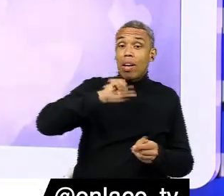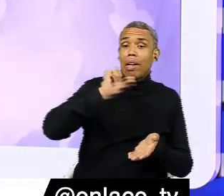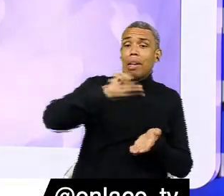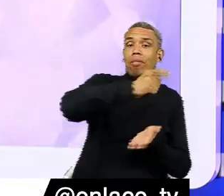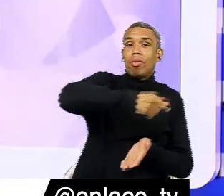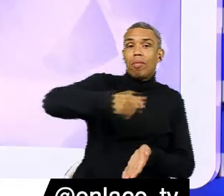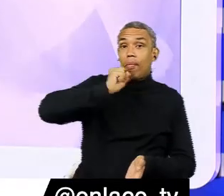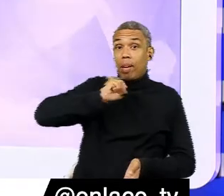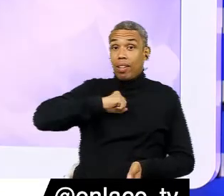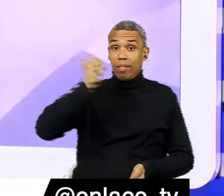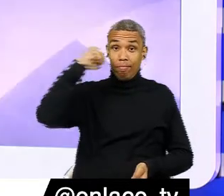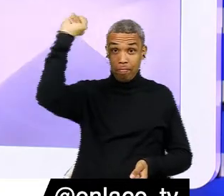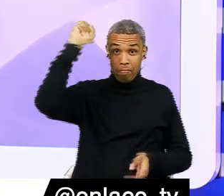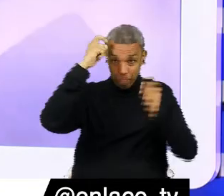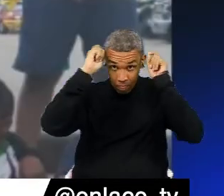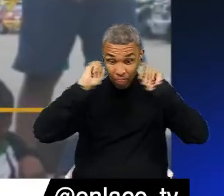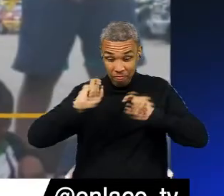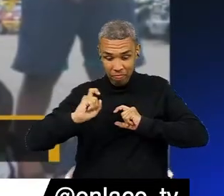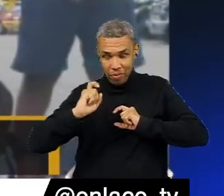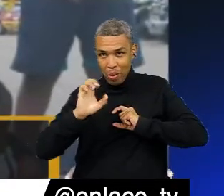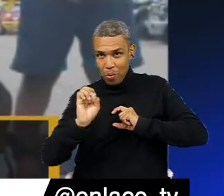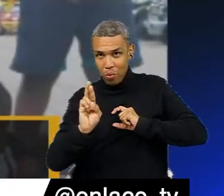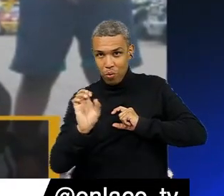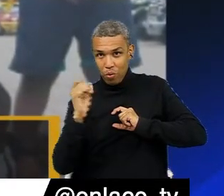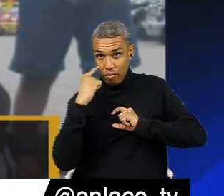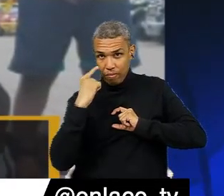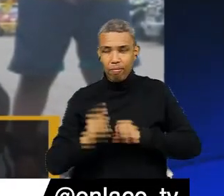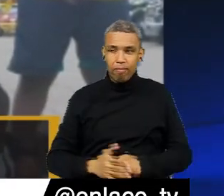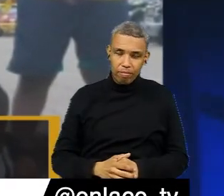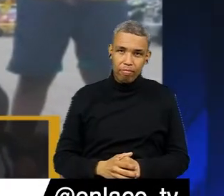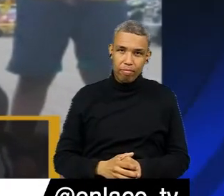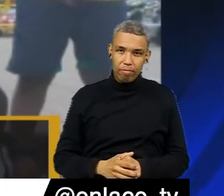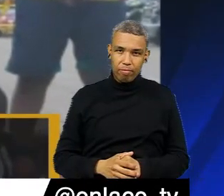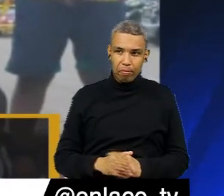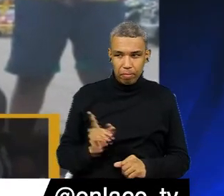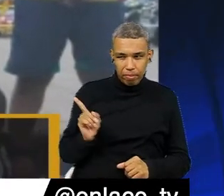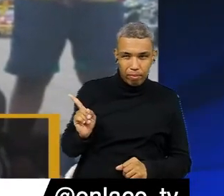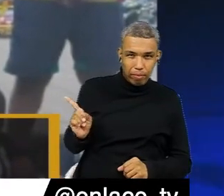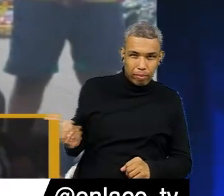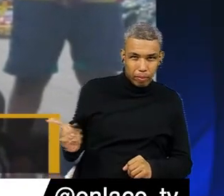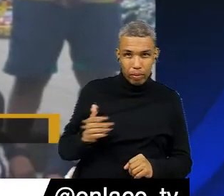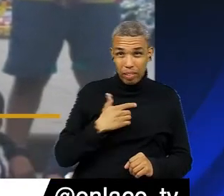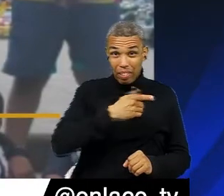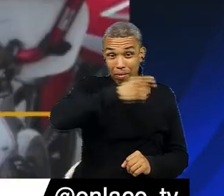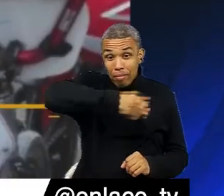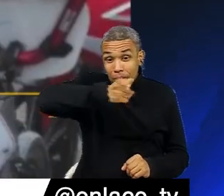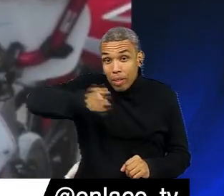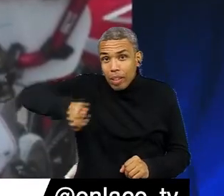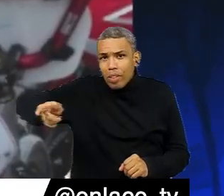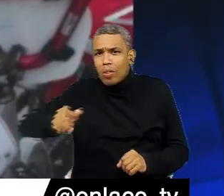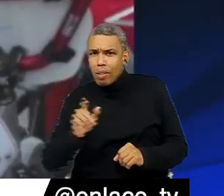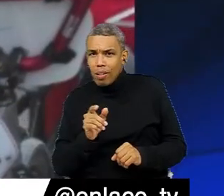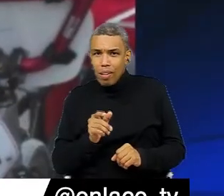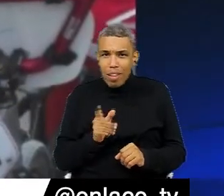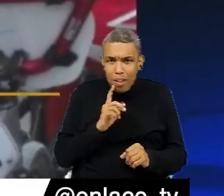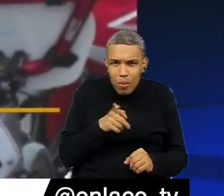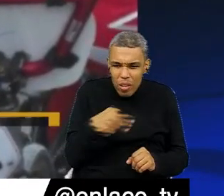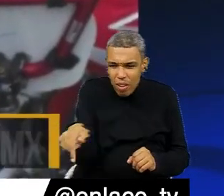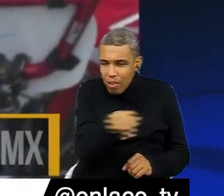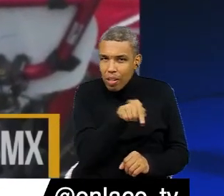medallas de oro. Con 11 pilotos participó Barranca Bermeja en la octava y novena válida del torneo nacional de